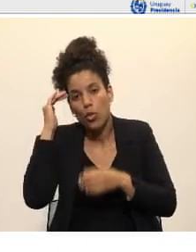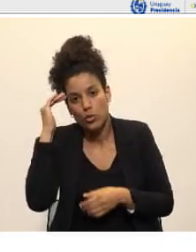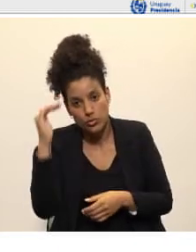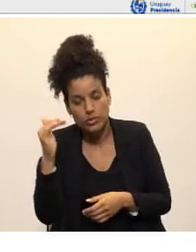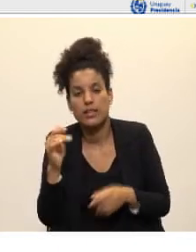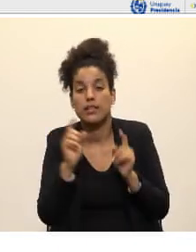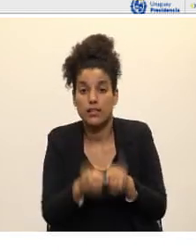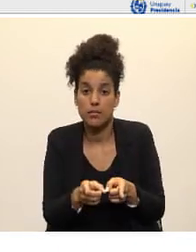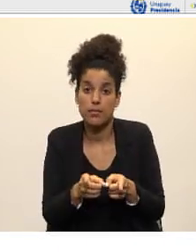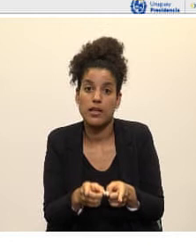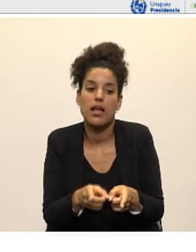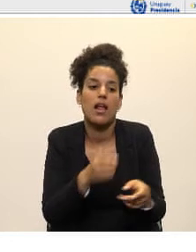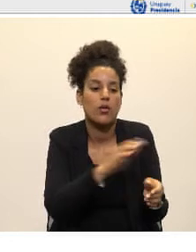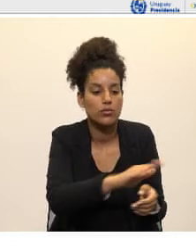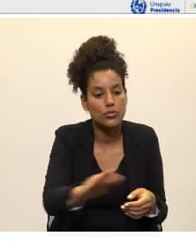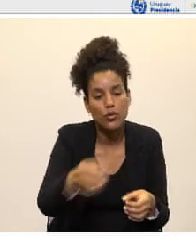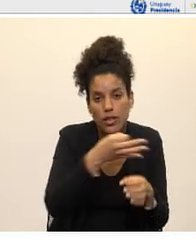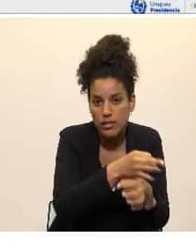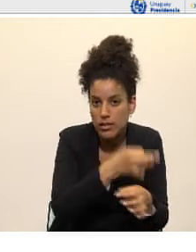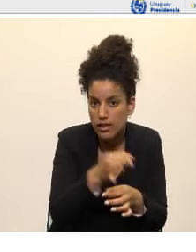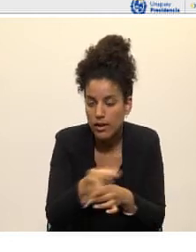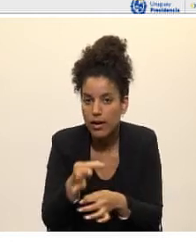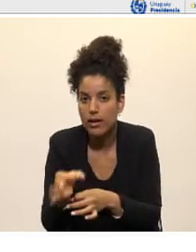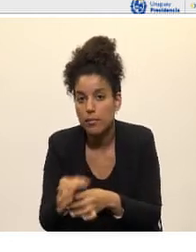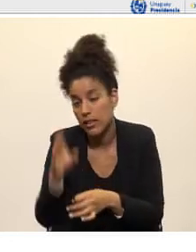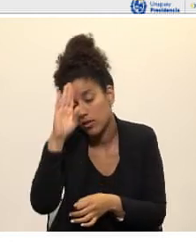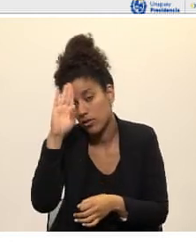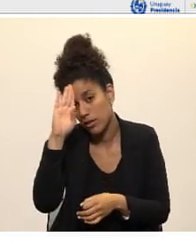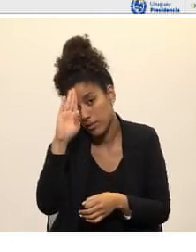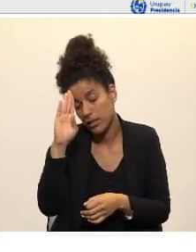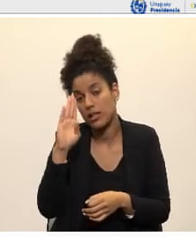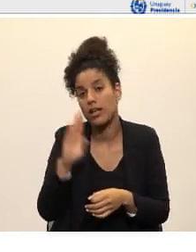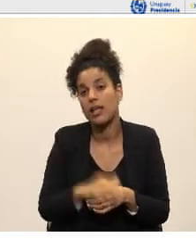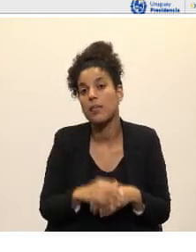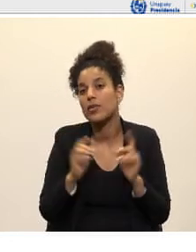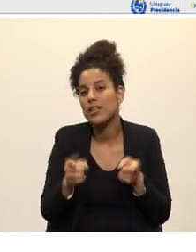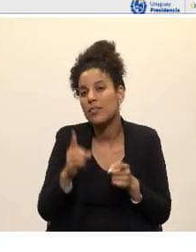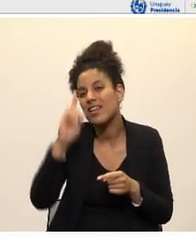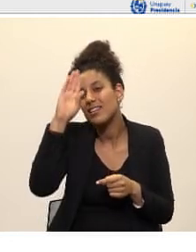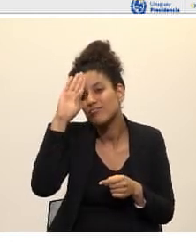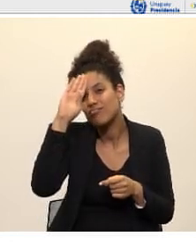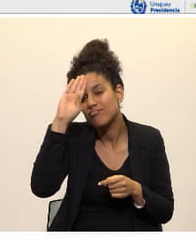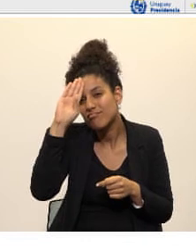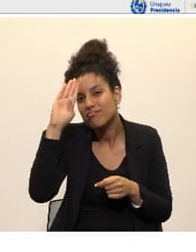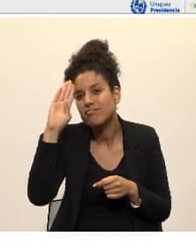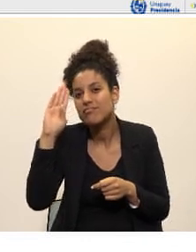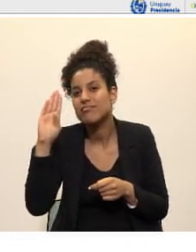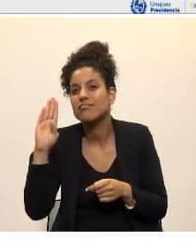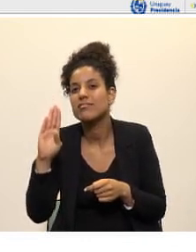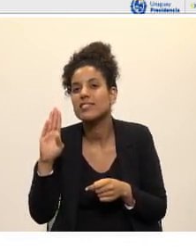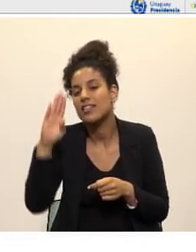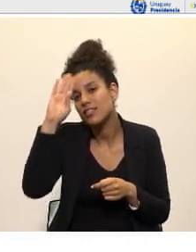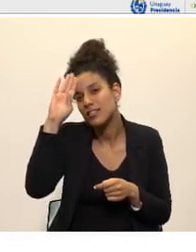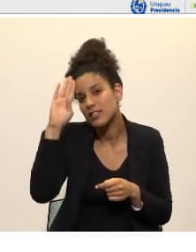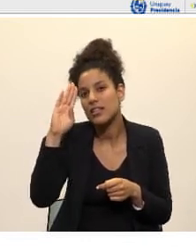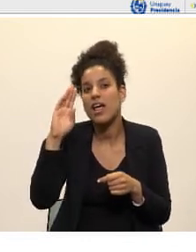lo que aprenden nuestros estudiantes, sino también de estos aprendizajes más a nivel de la organización y de